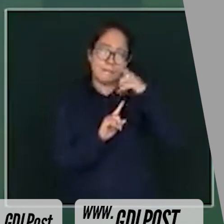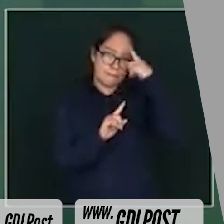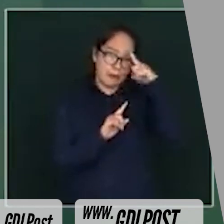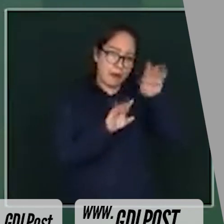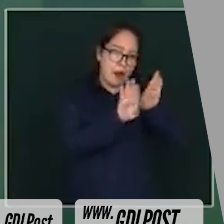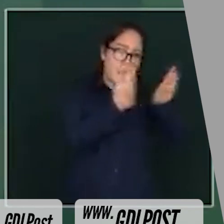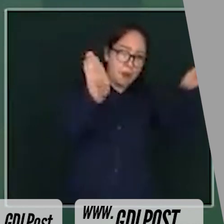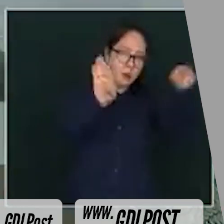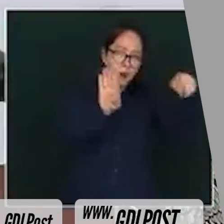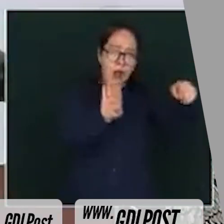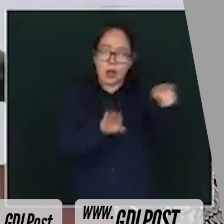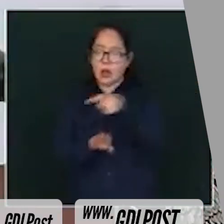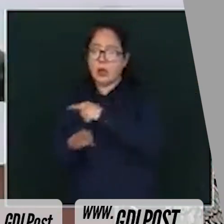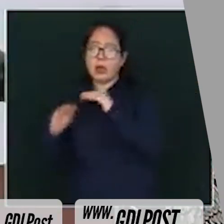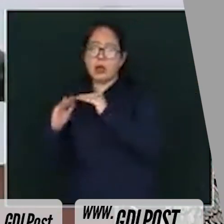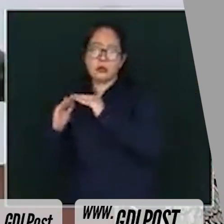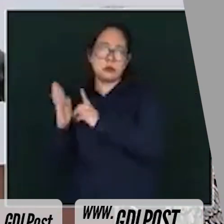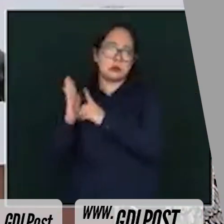Ya